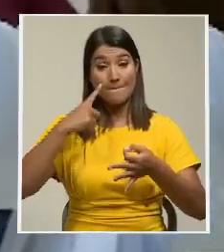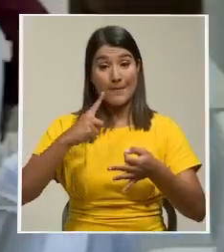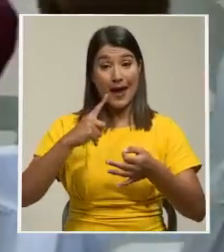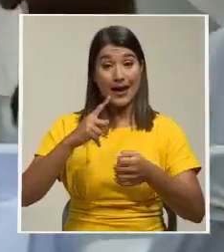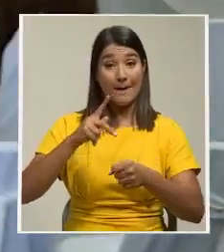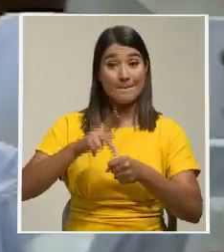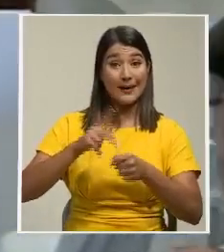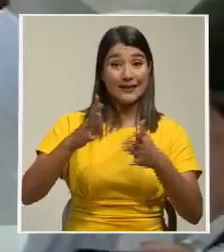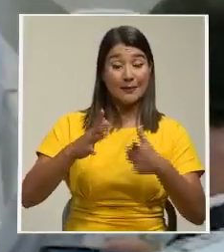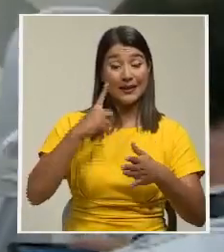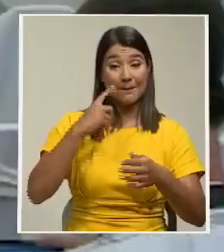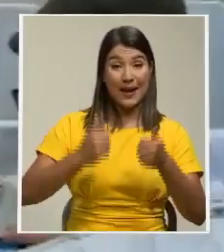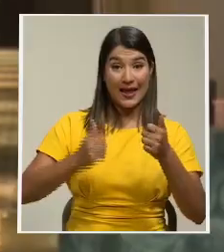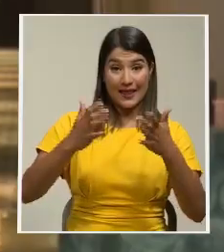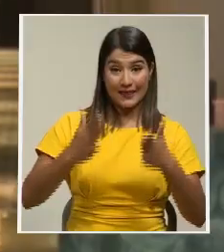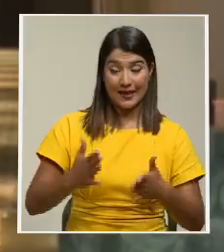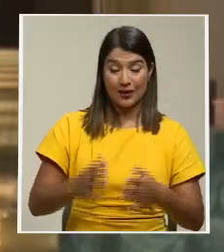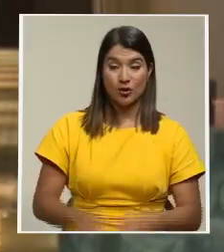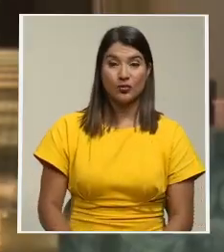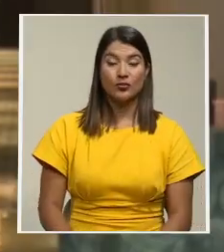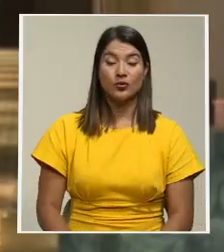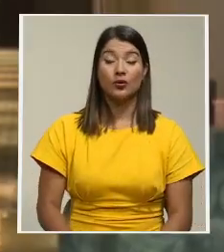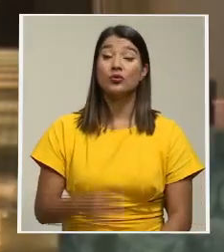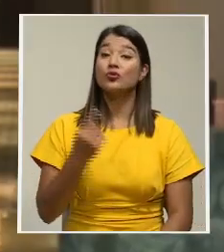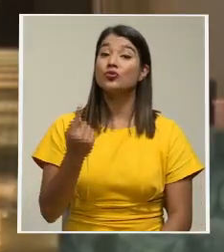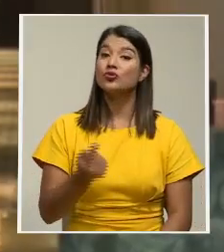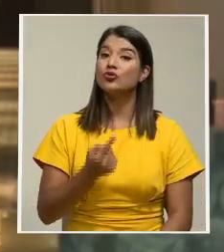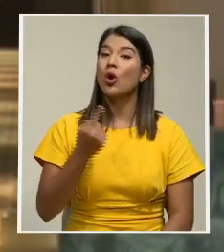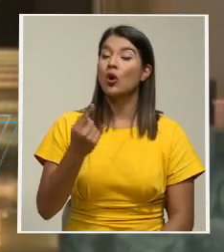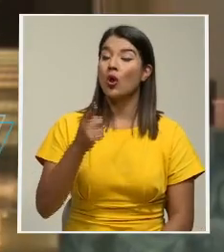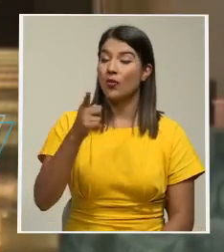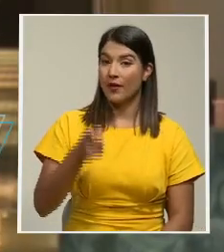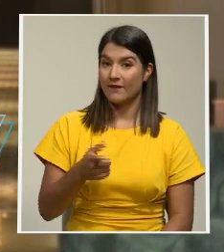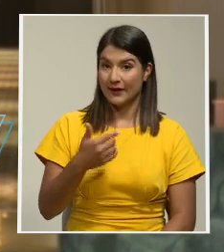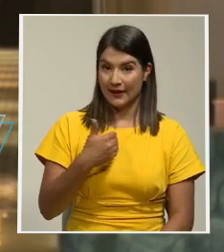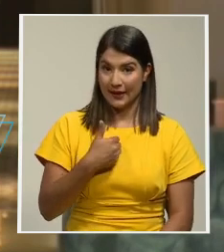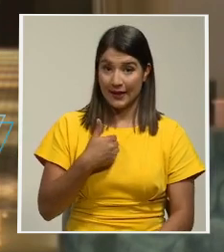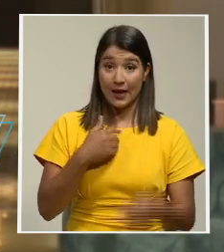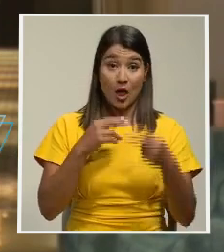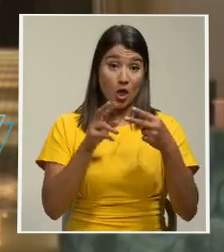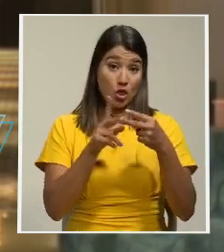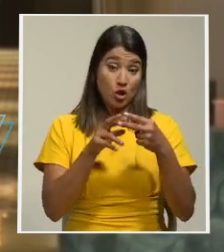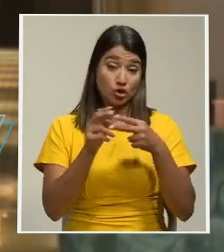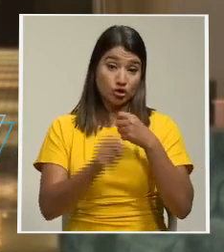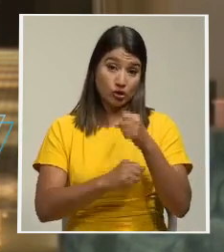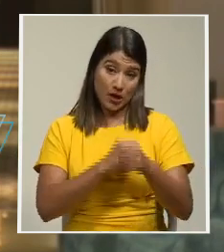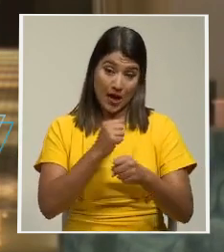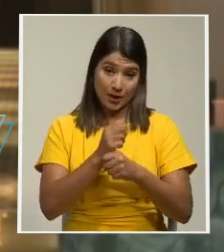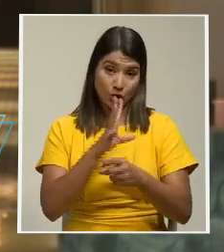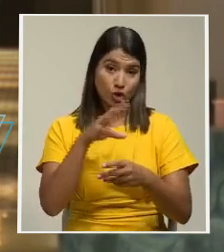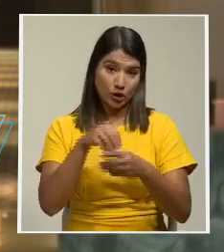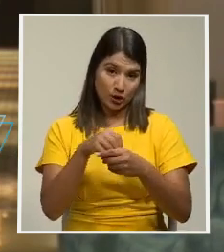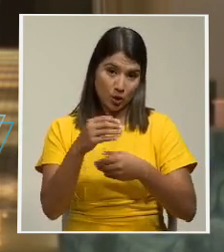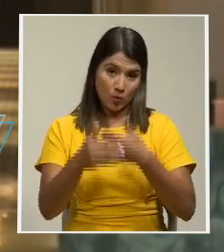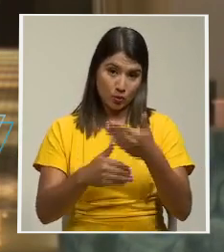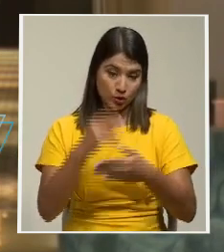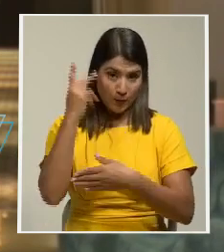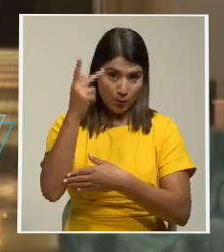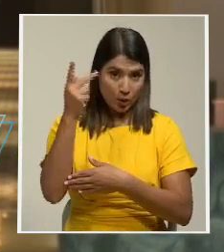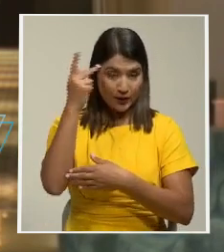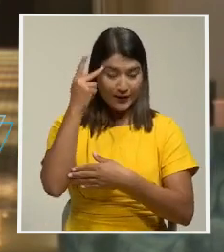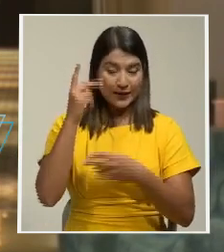estas agrupaciones políticas. Nada más tienen que tener 2 años de militancia